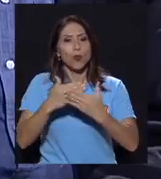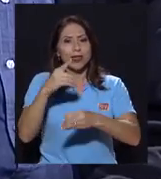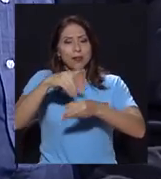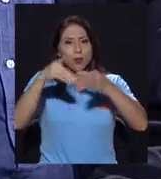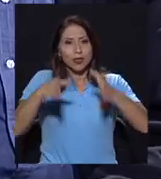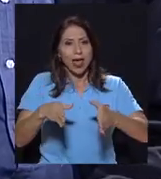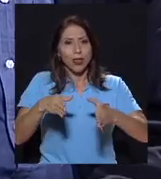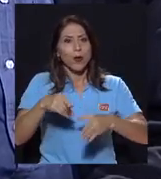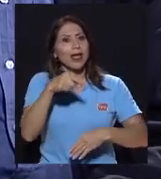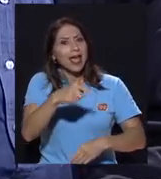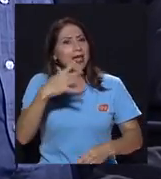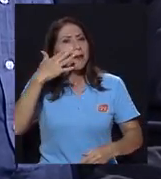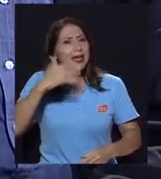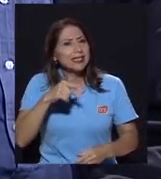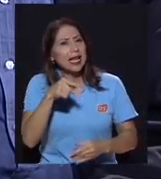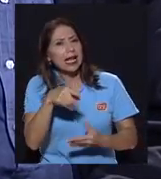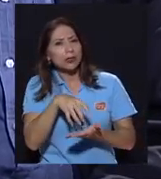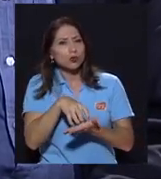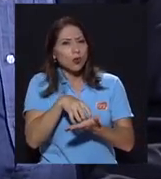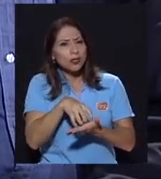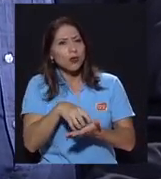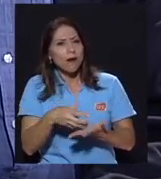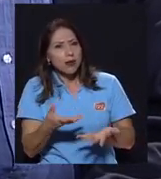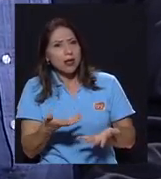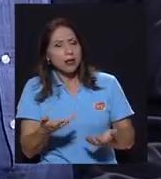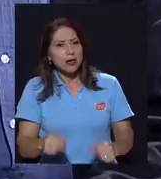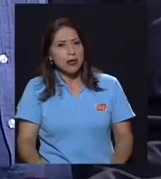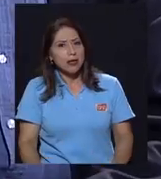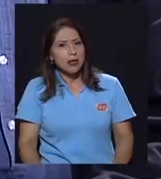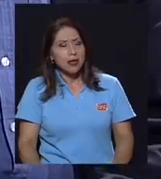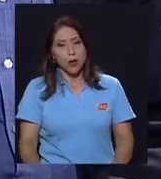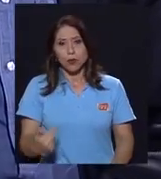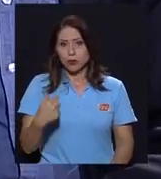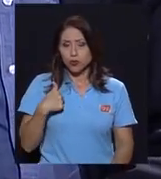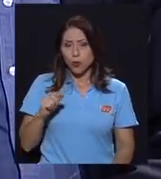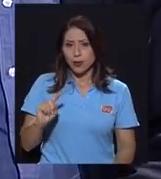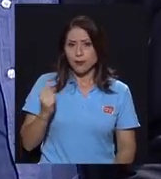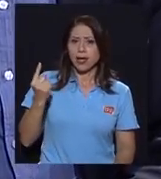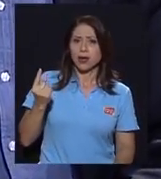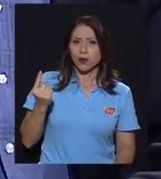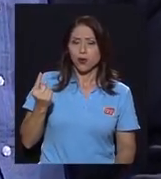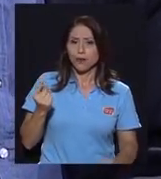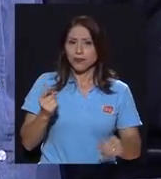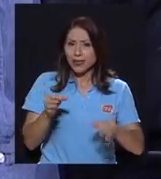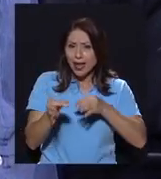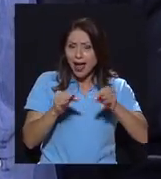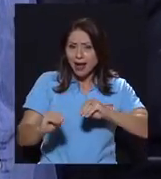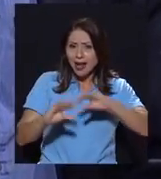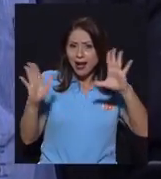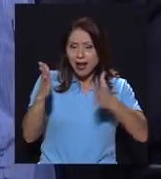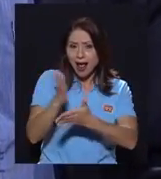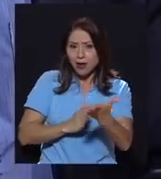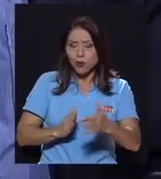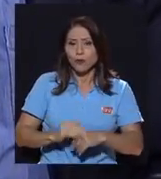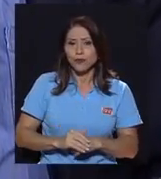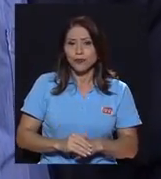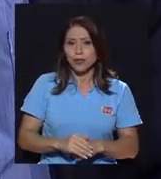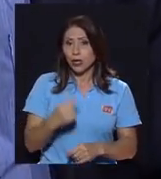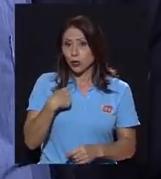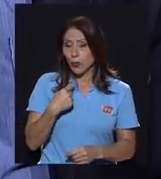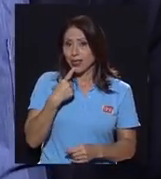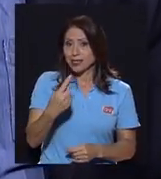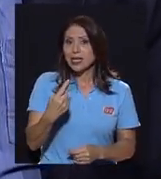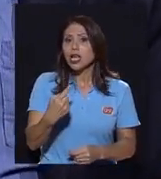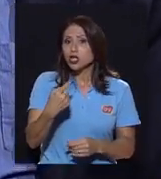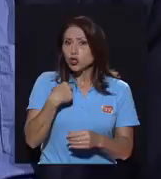por hoy pareciera que eso es cuestionable 'don mario' bueno yo primero aclarar algo de lo que yo he